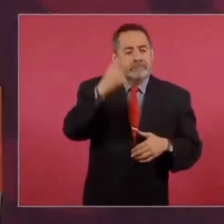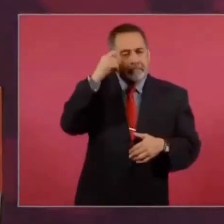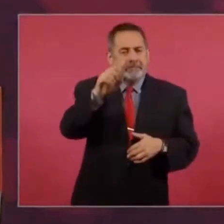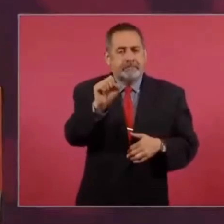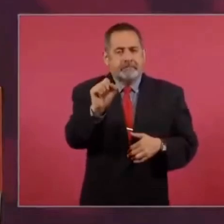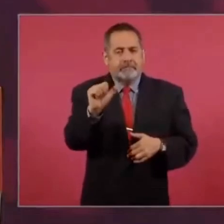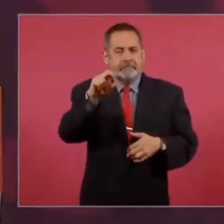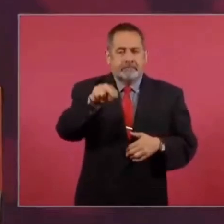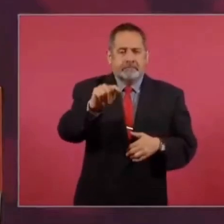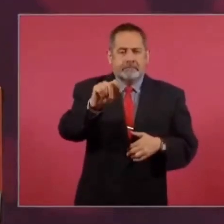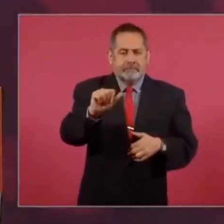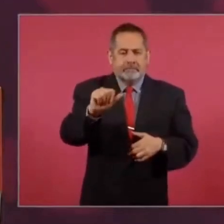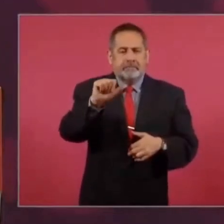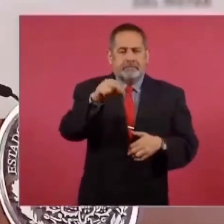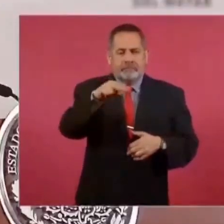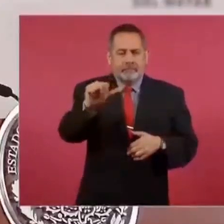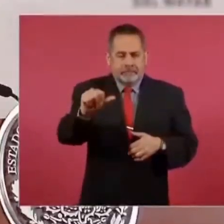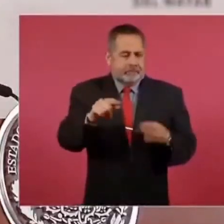Maximiliano